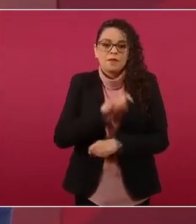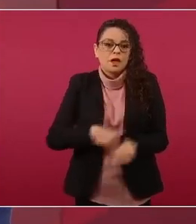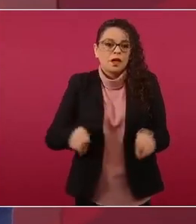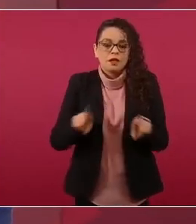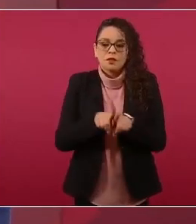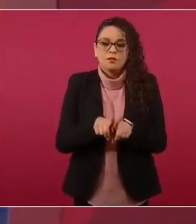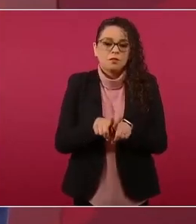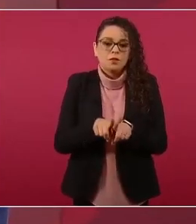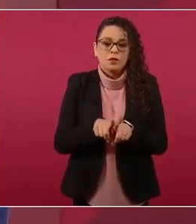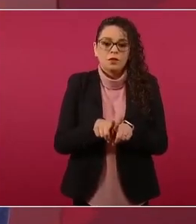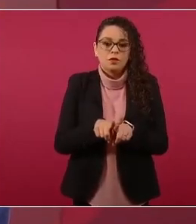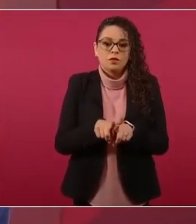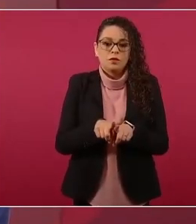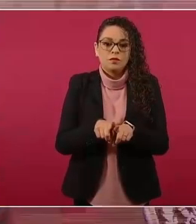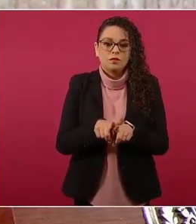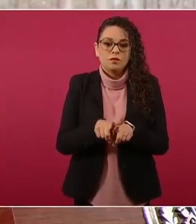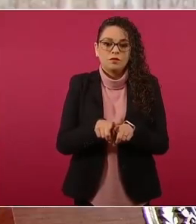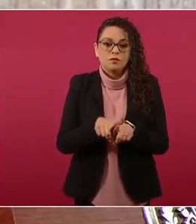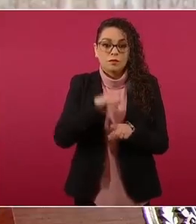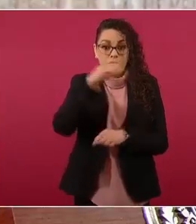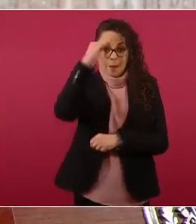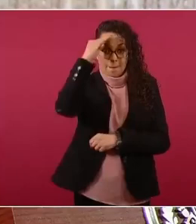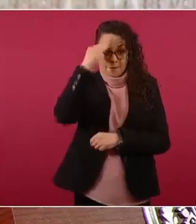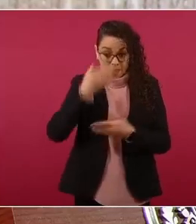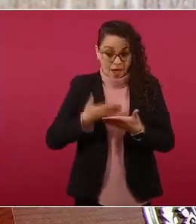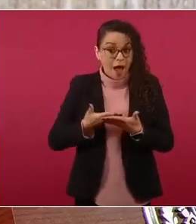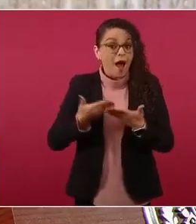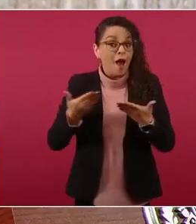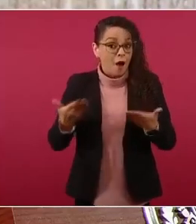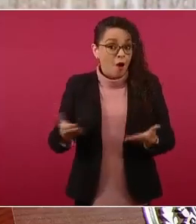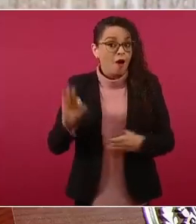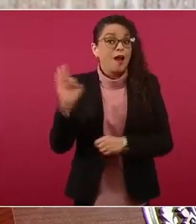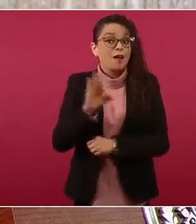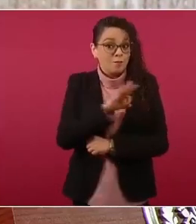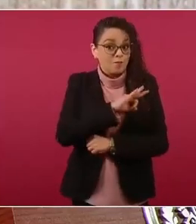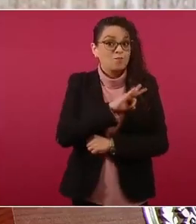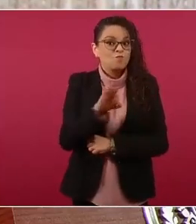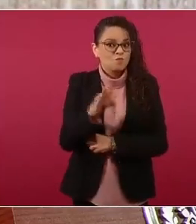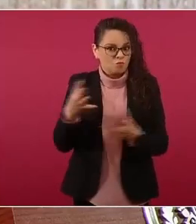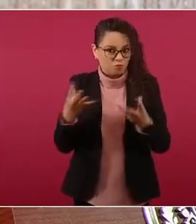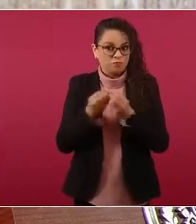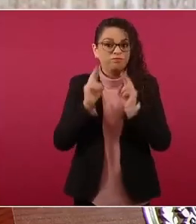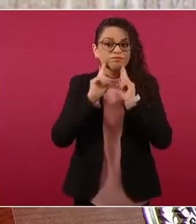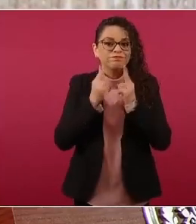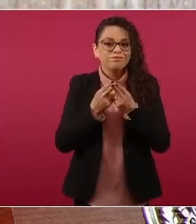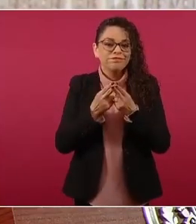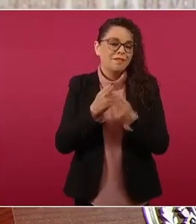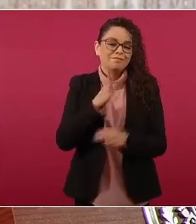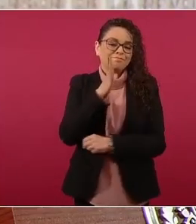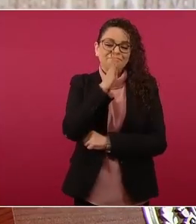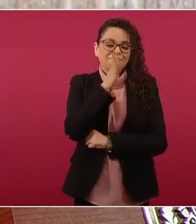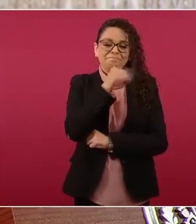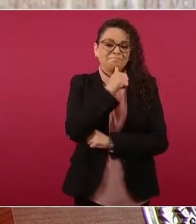Ahora no pudieron, quisieron unirse